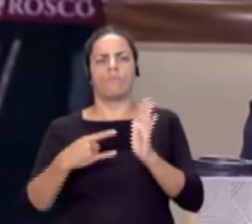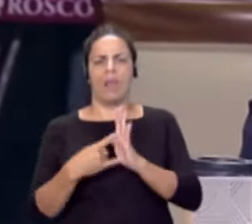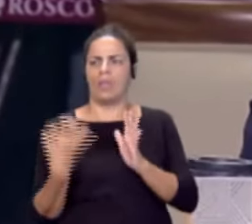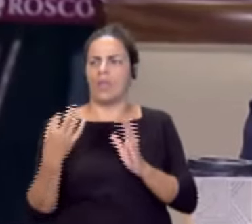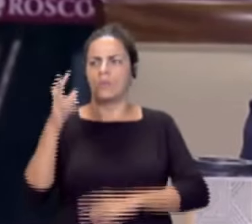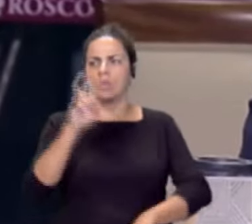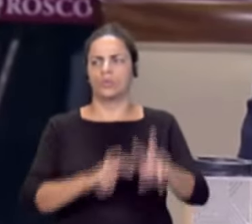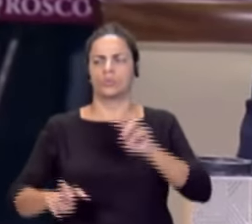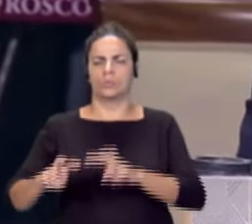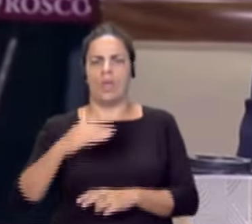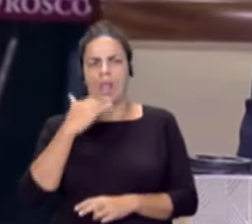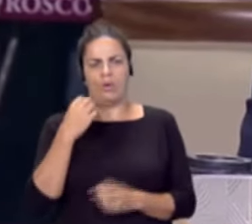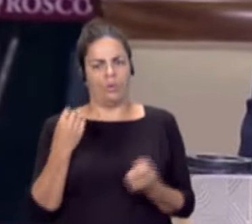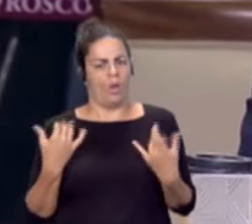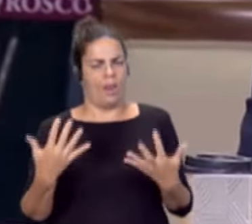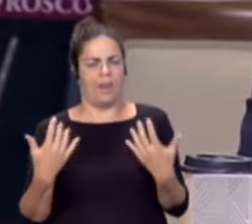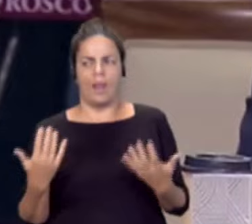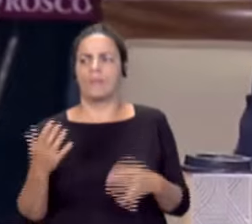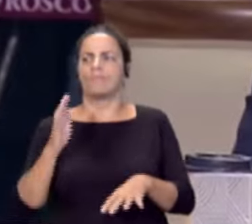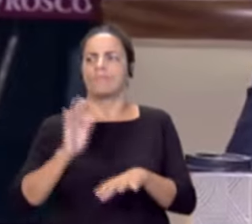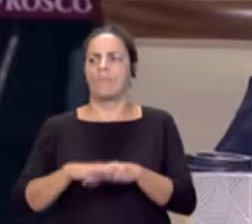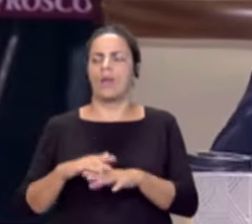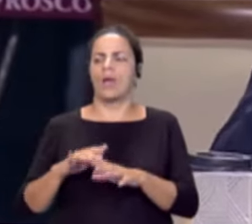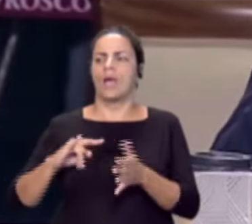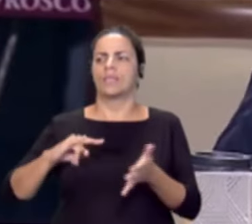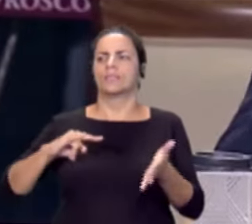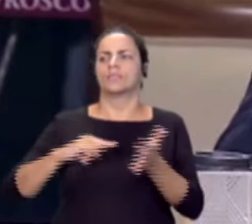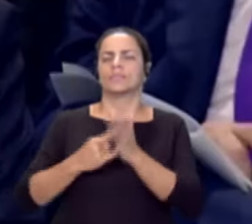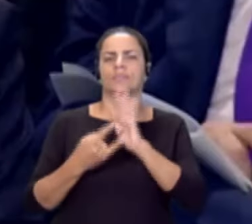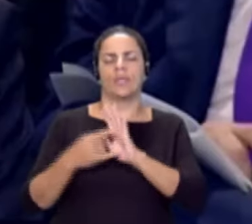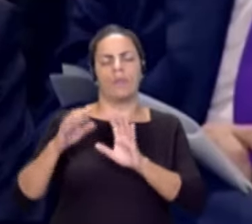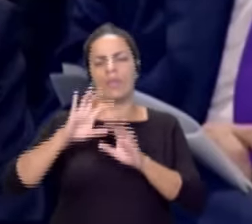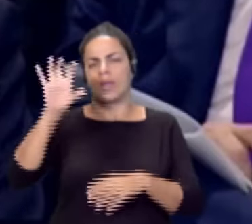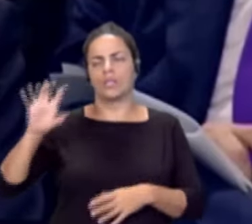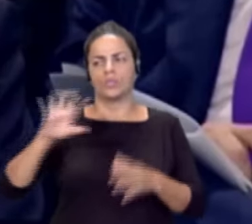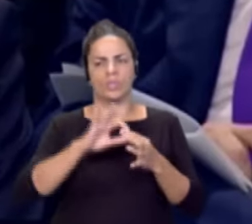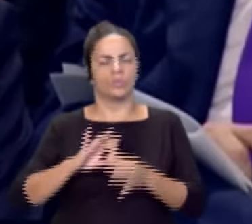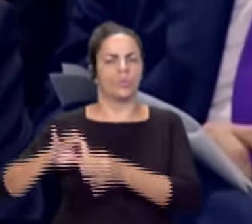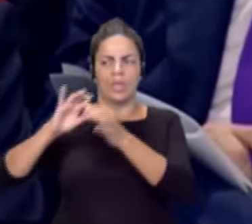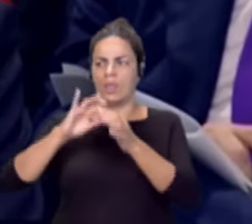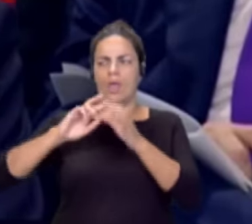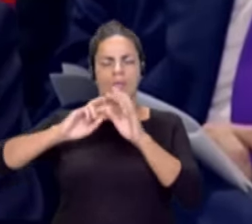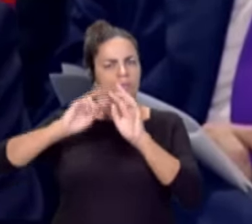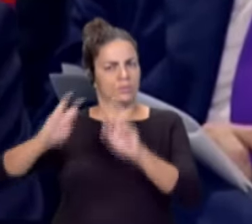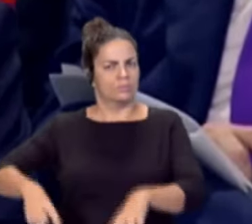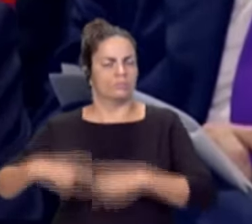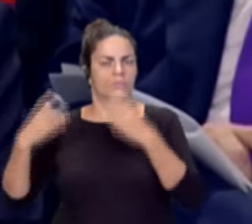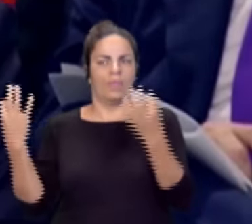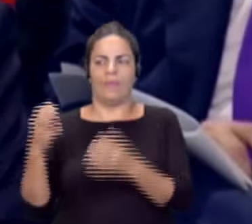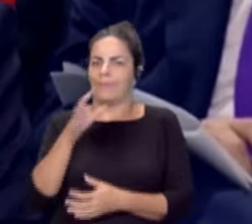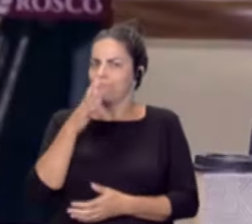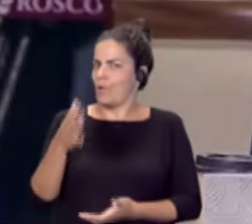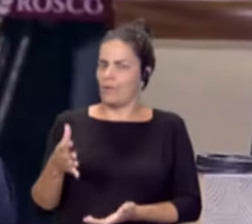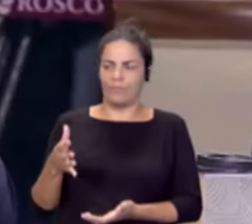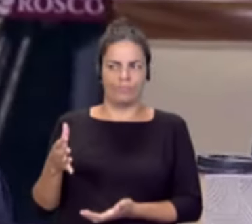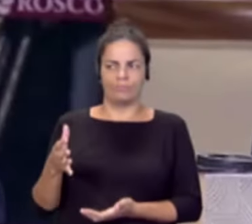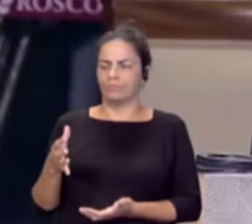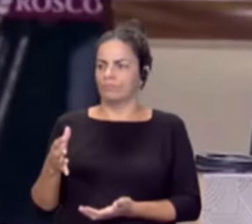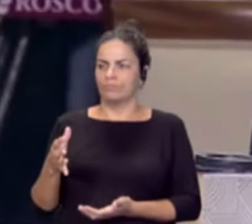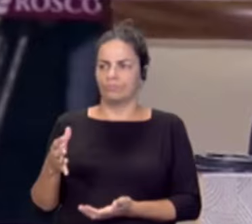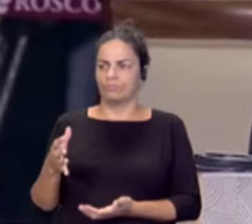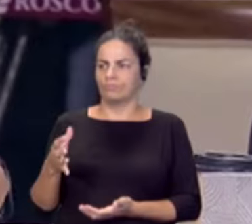también, audaz, para una refundación del sistema de Naciones Unidas que agoniza ante el surgimiento